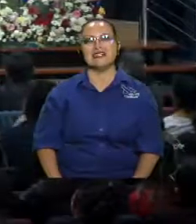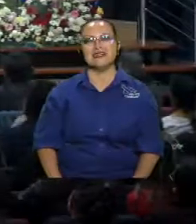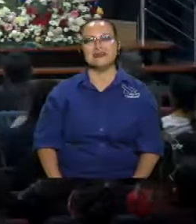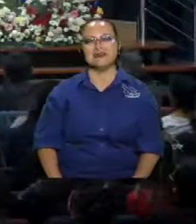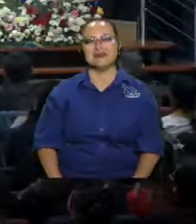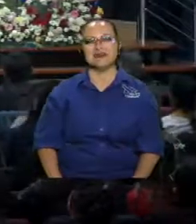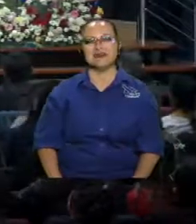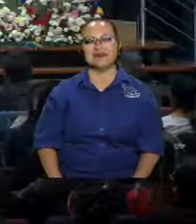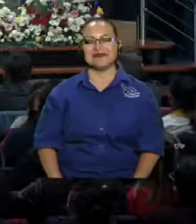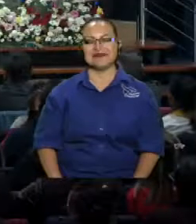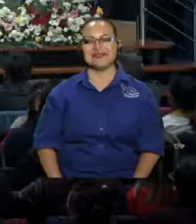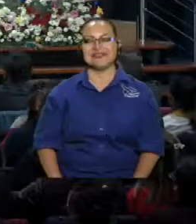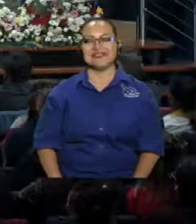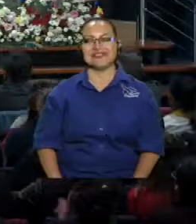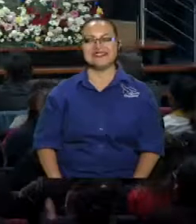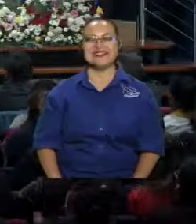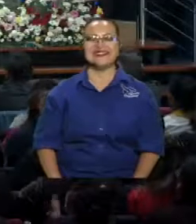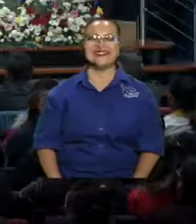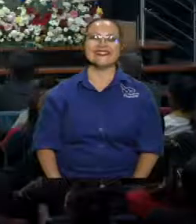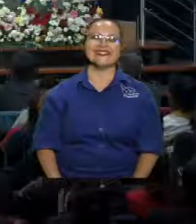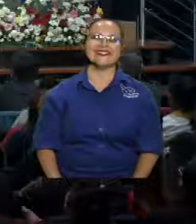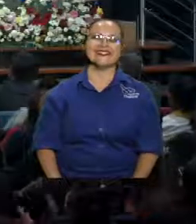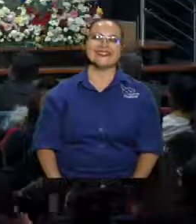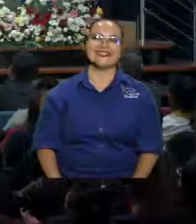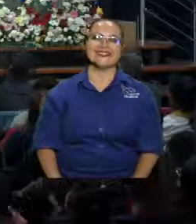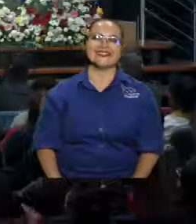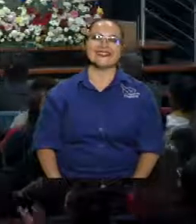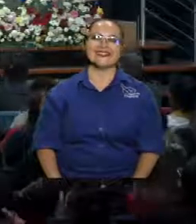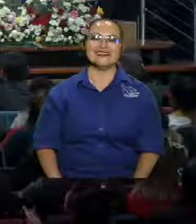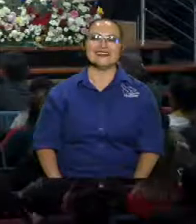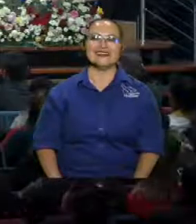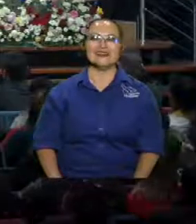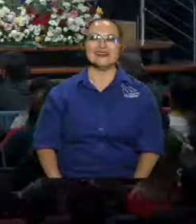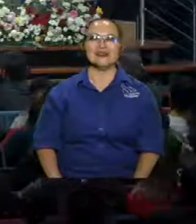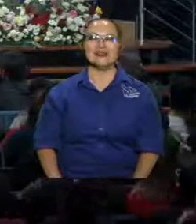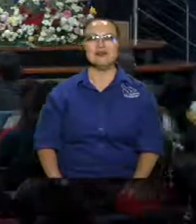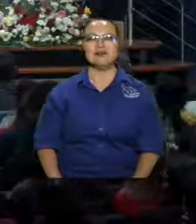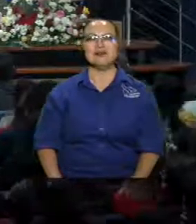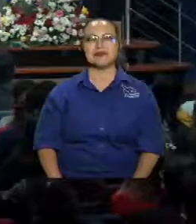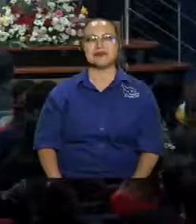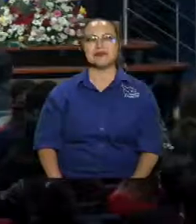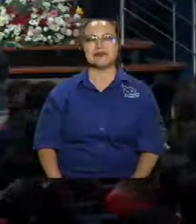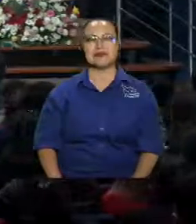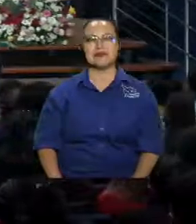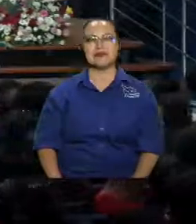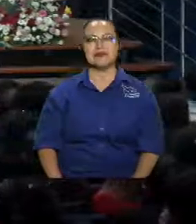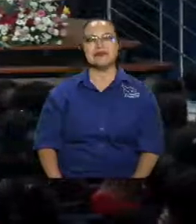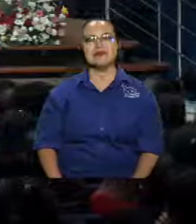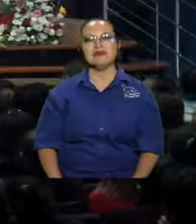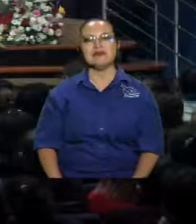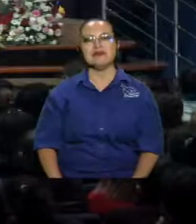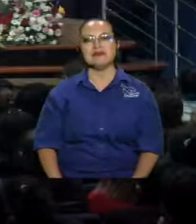Buenísimo, esto está buenísimo. Hoy vamos a salir a la medianoche porque tengo que predicar todavía. Bueno, ¿y tú?